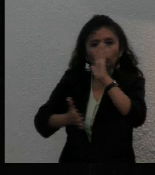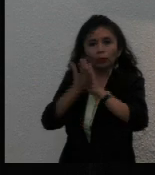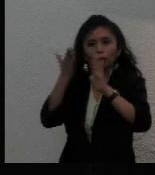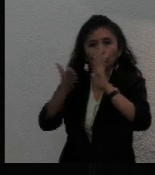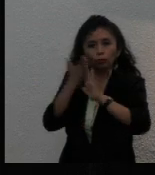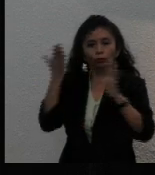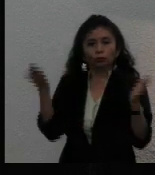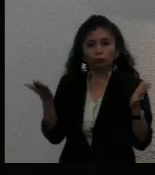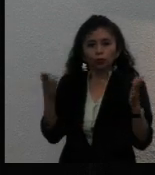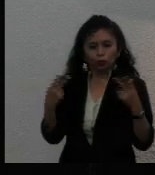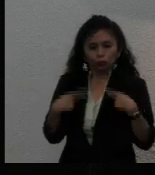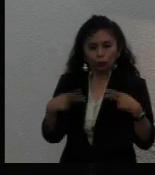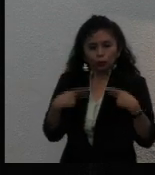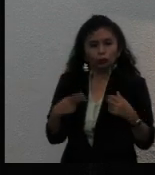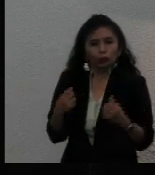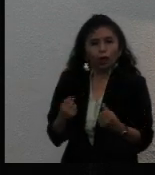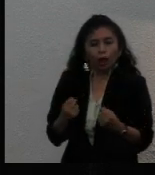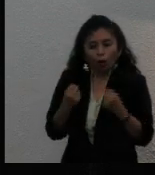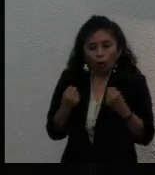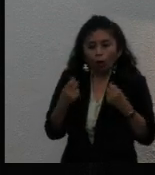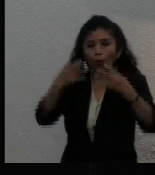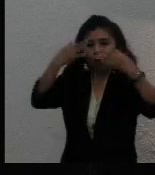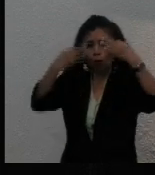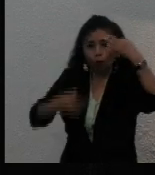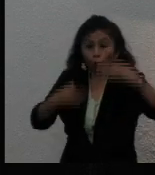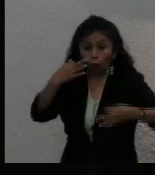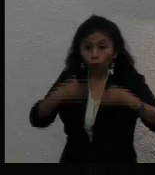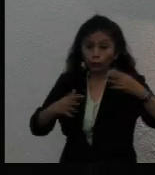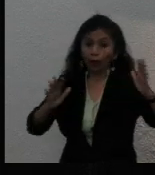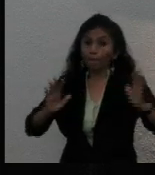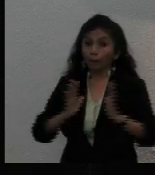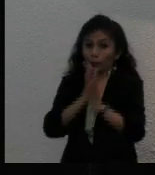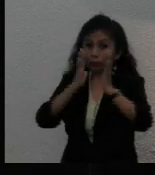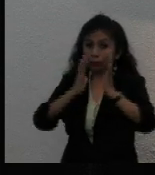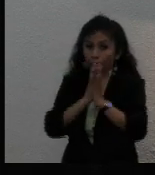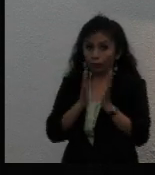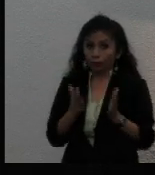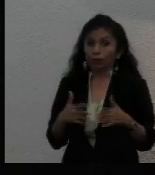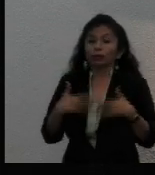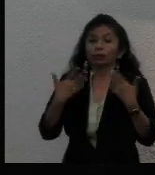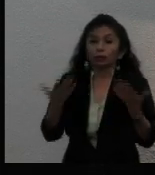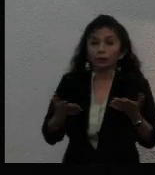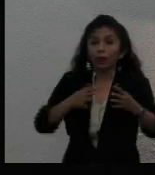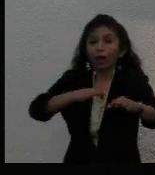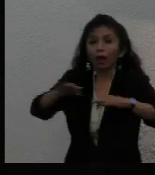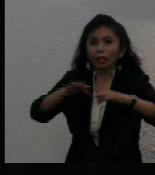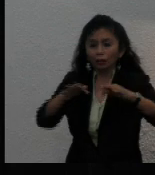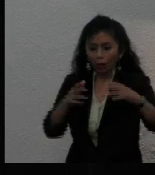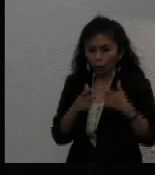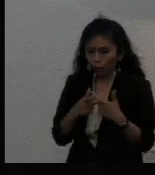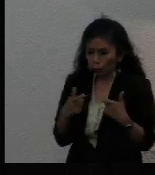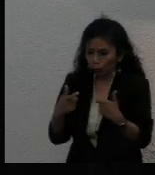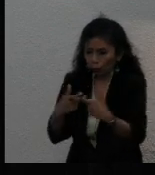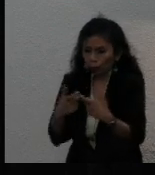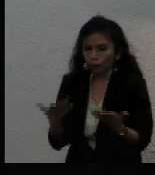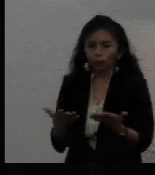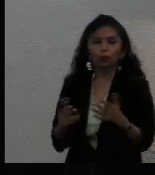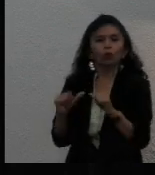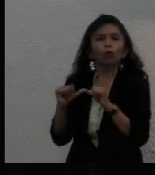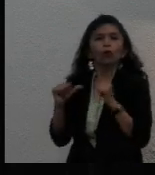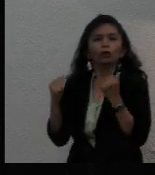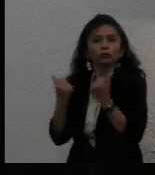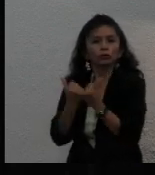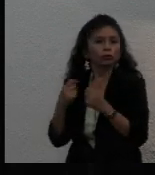una sociedad más justa y participativa. Además, ha trabajado en estrecha colaboración con organizaciones de